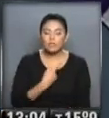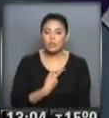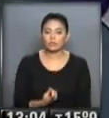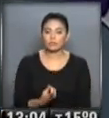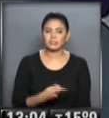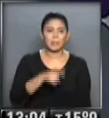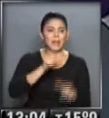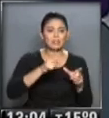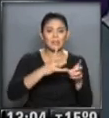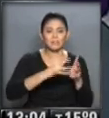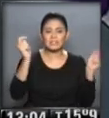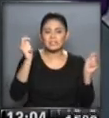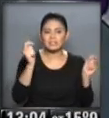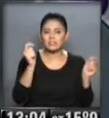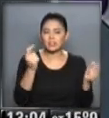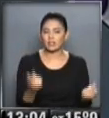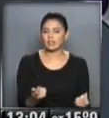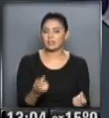estado un montón de desaparecidos. Digo,